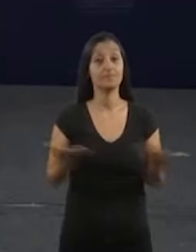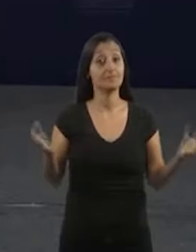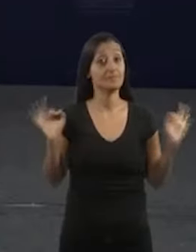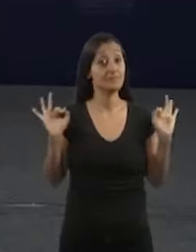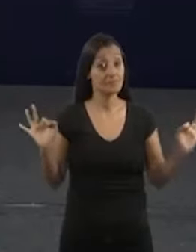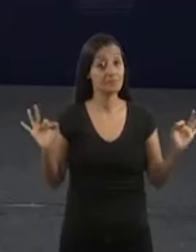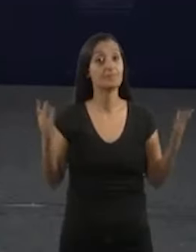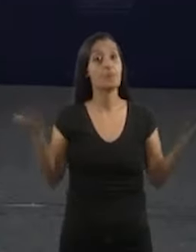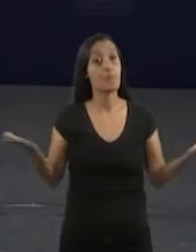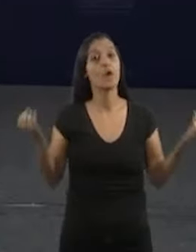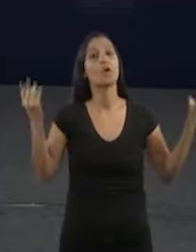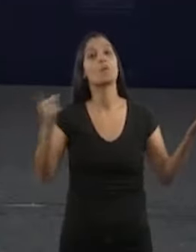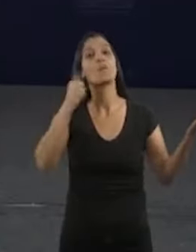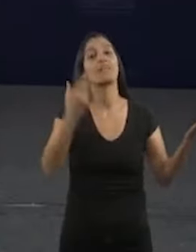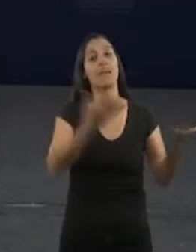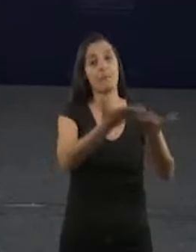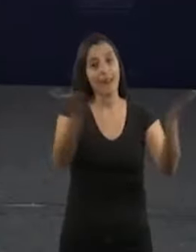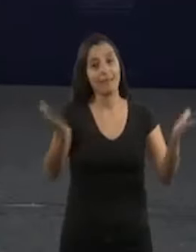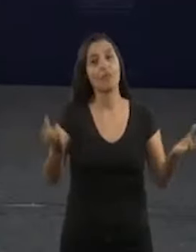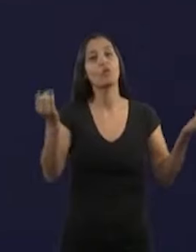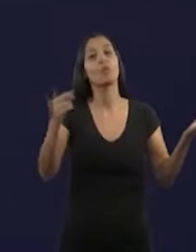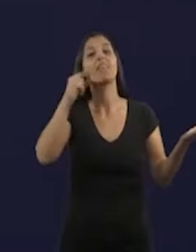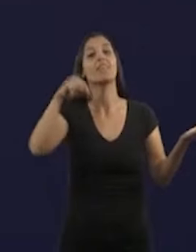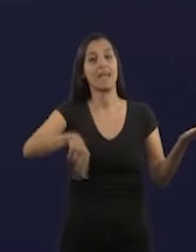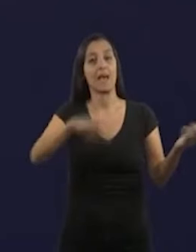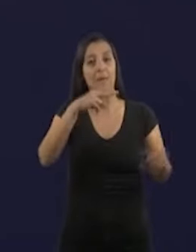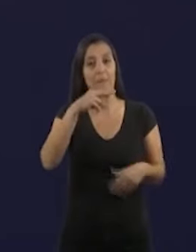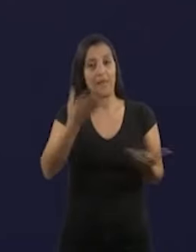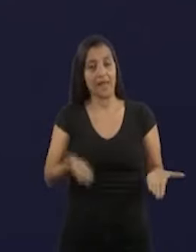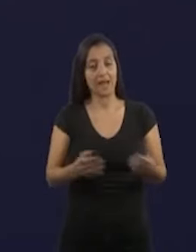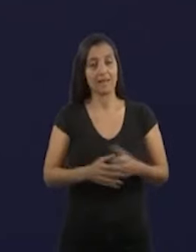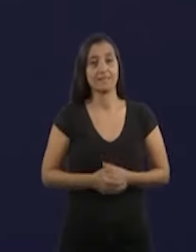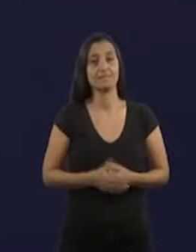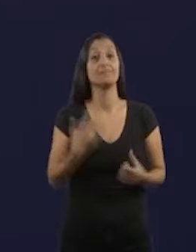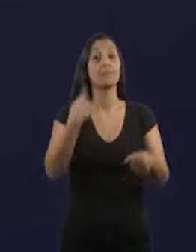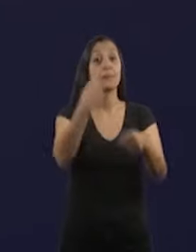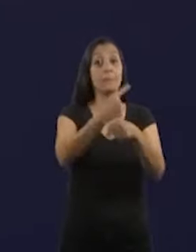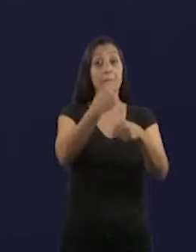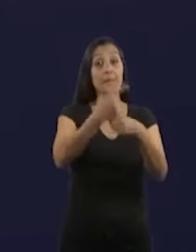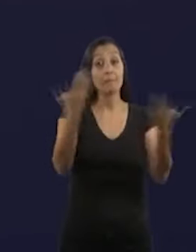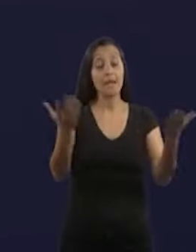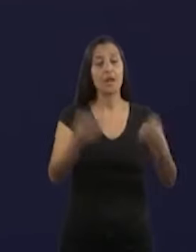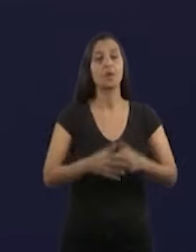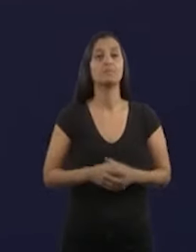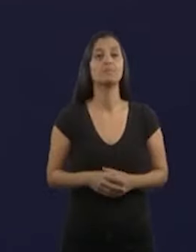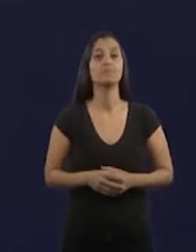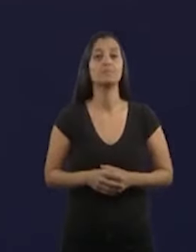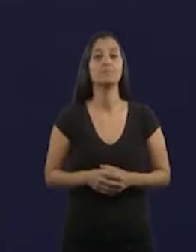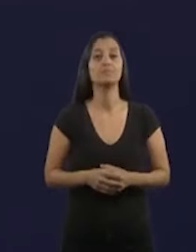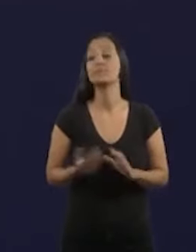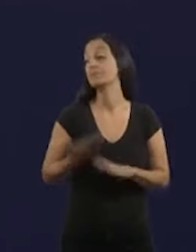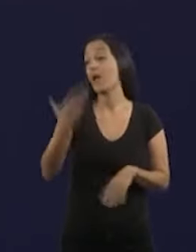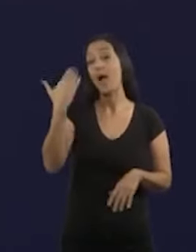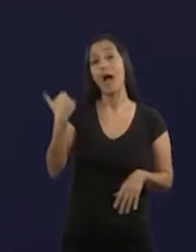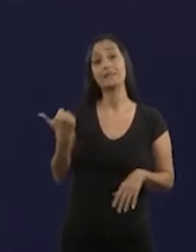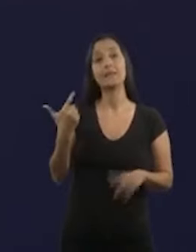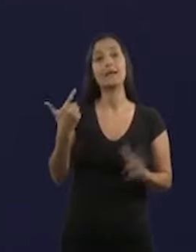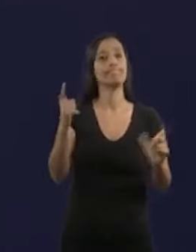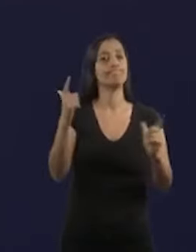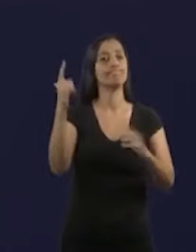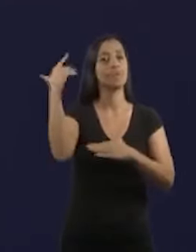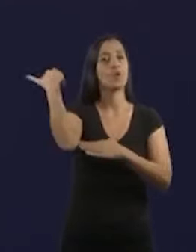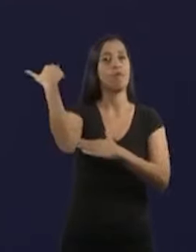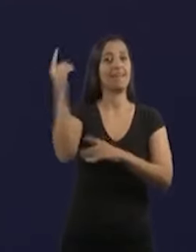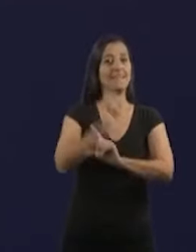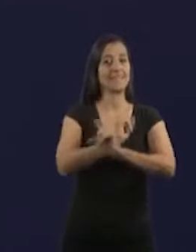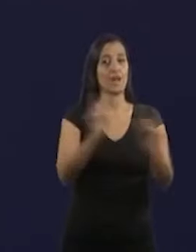¿Estamos? Bueno, buen día a todos, buen viernes. Bueno, primero, ayer no tuvimos